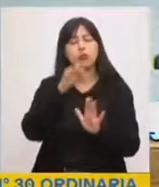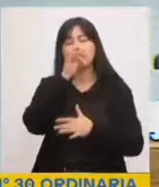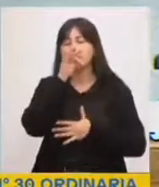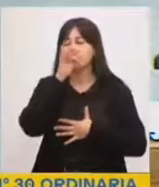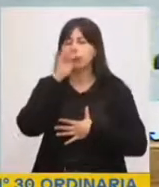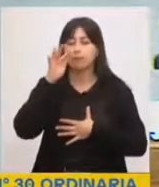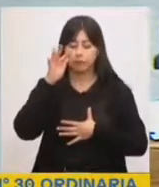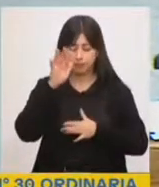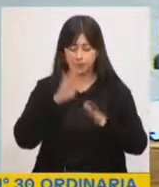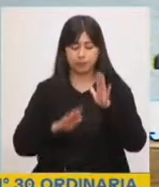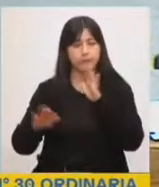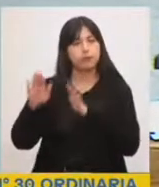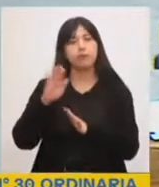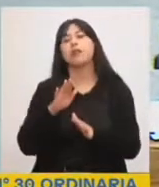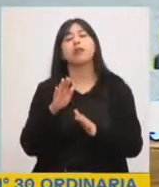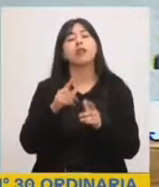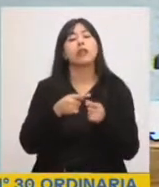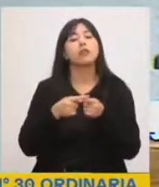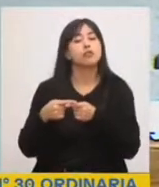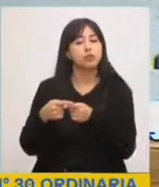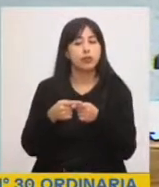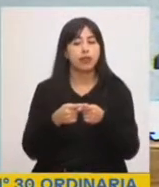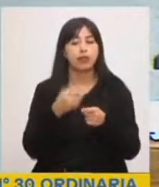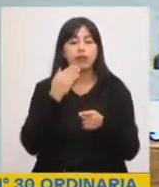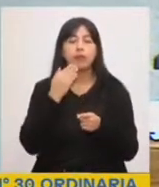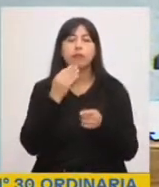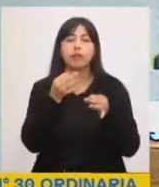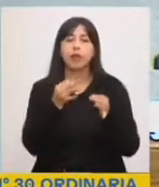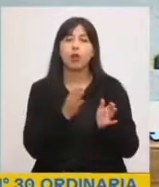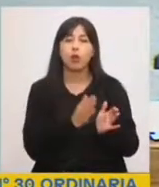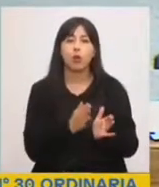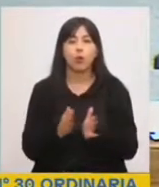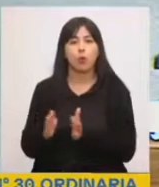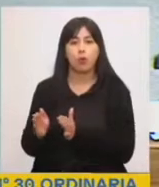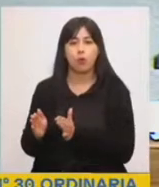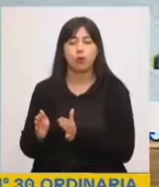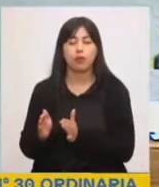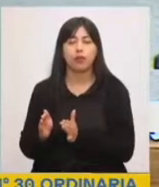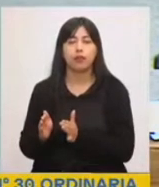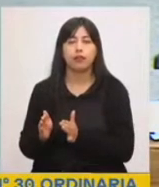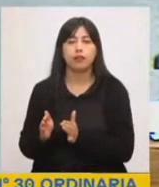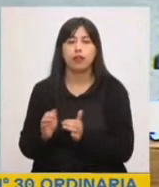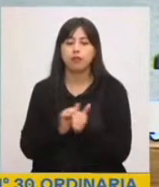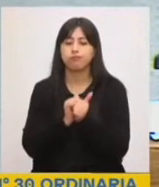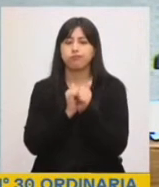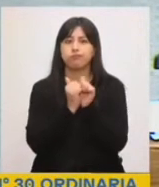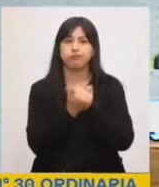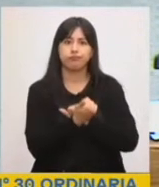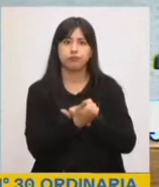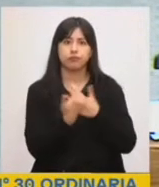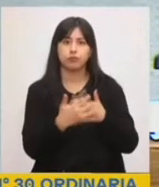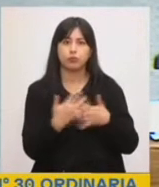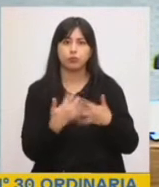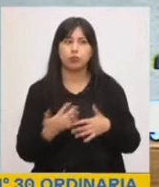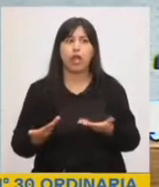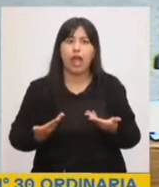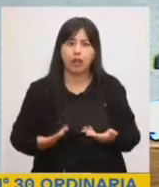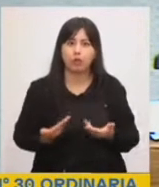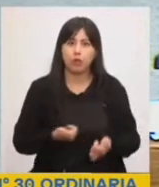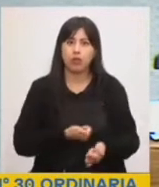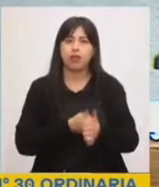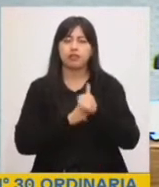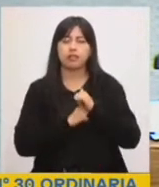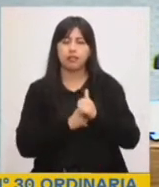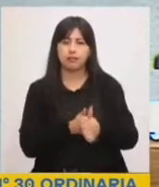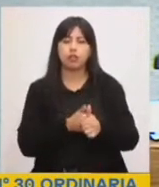inquebrantable con la protección de nuestra sociedad y la preservación del orden público, adaptándose a los desafíos del tiempo y respondiendo con eficacia